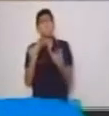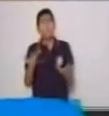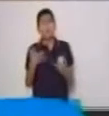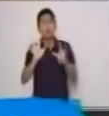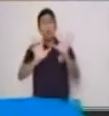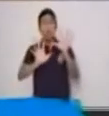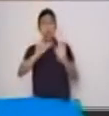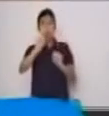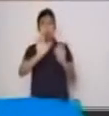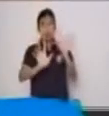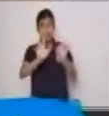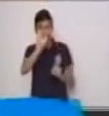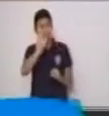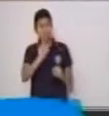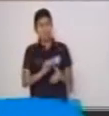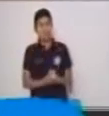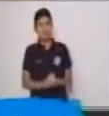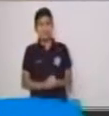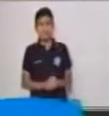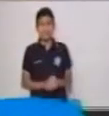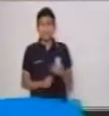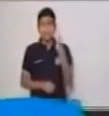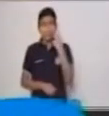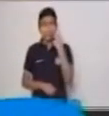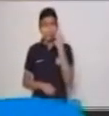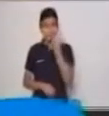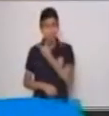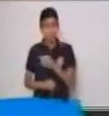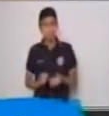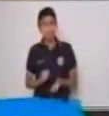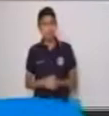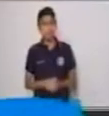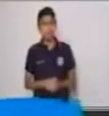11. Ahora vean esto.